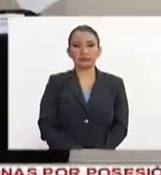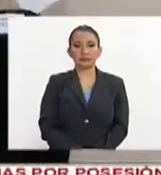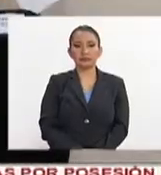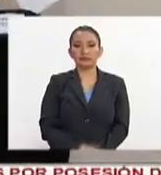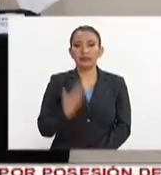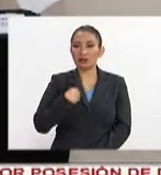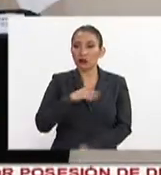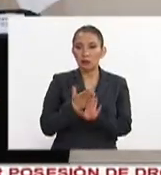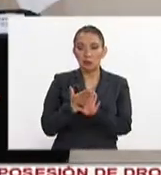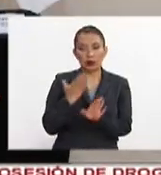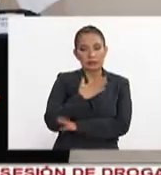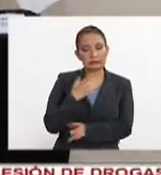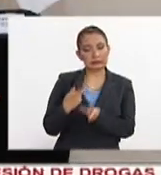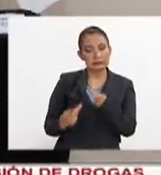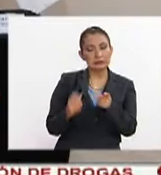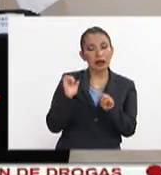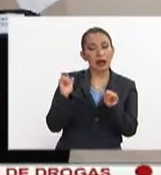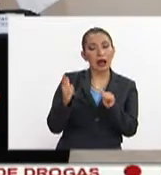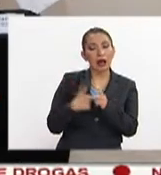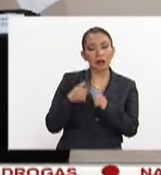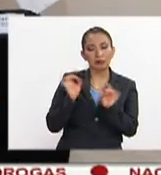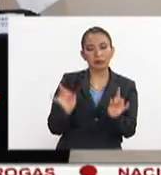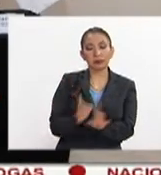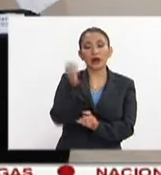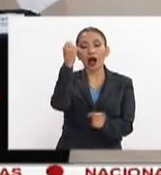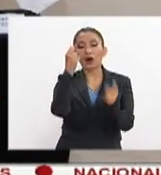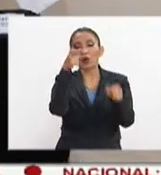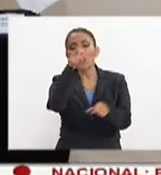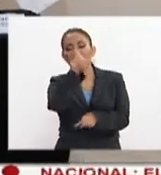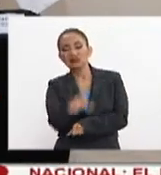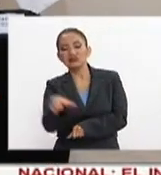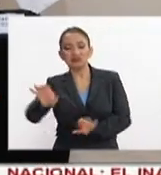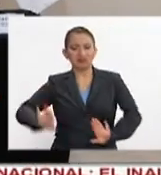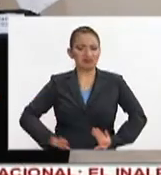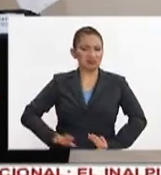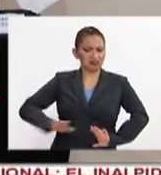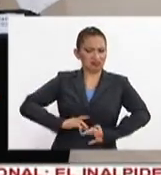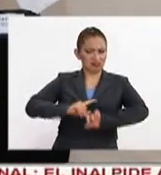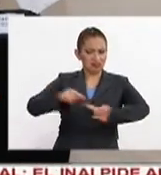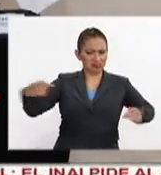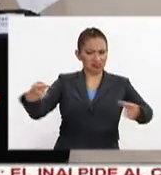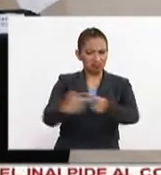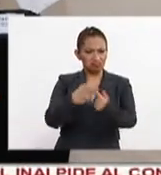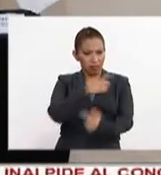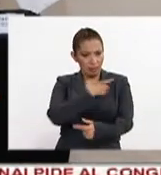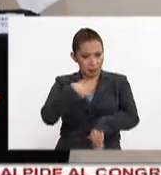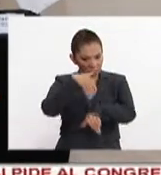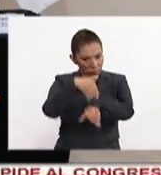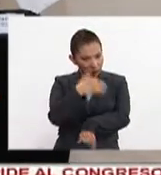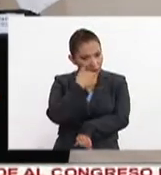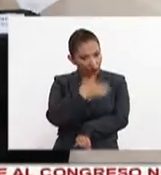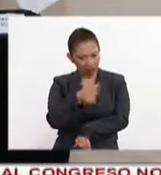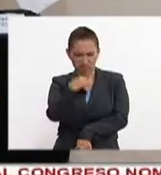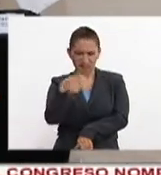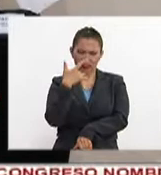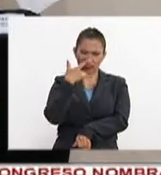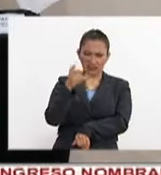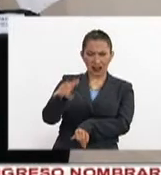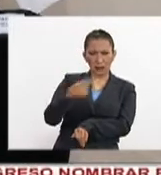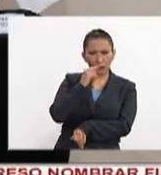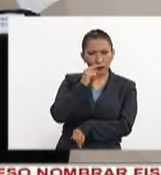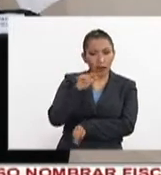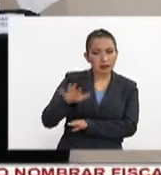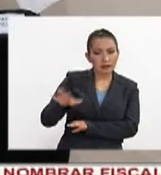Como medida preventiva derivada de la identificación de algunas conductas contrarias al deber del correcto actuar